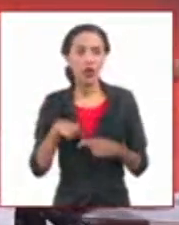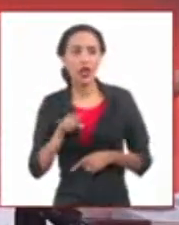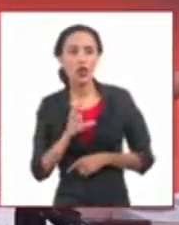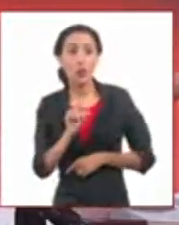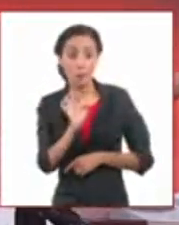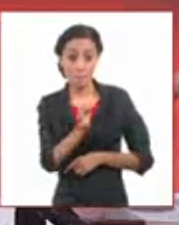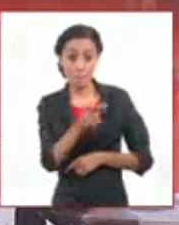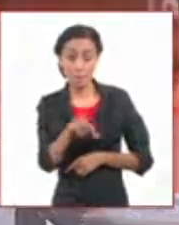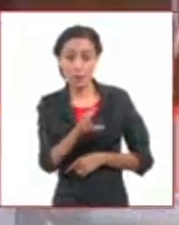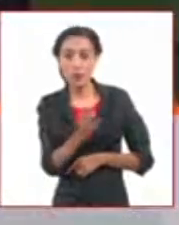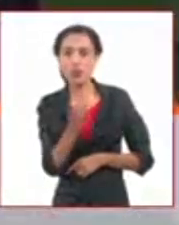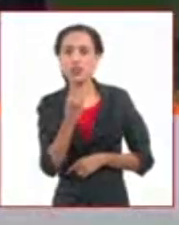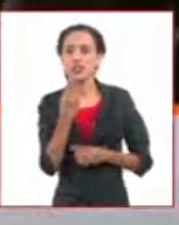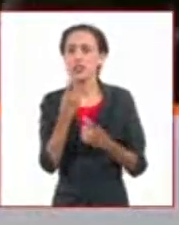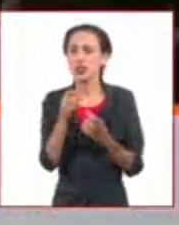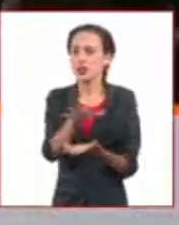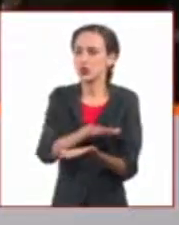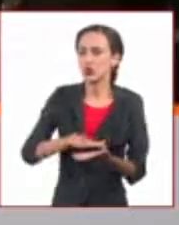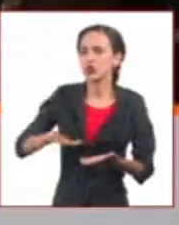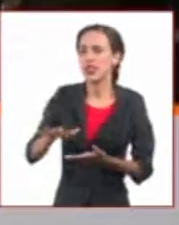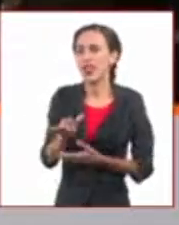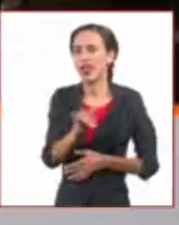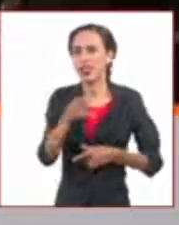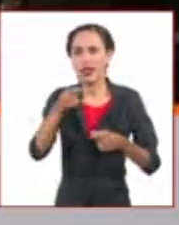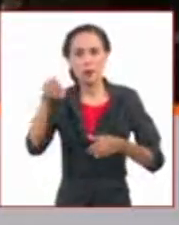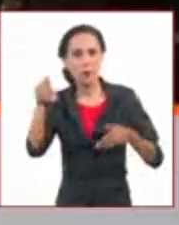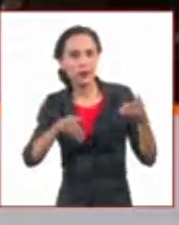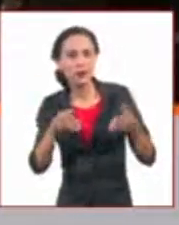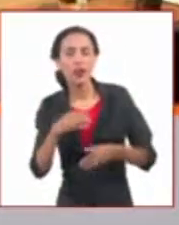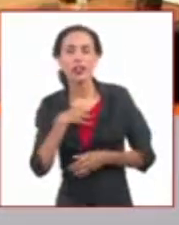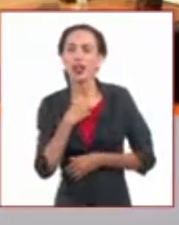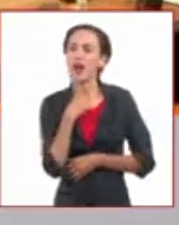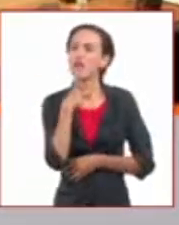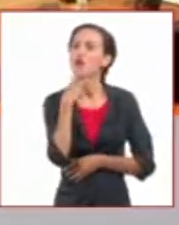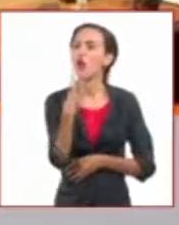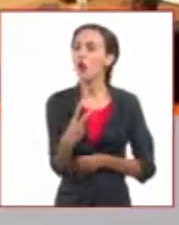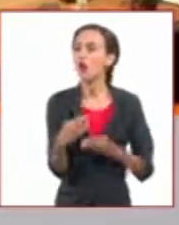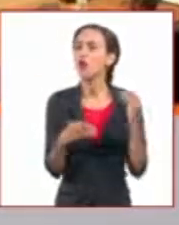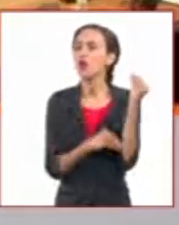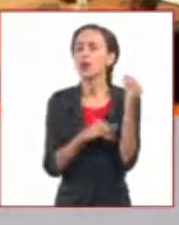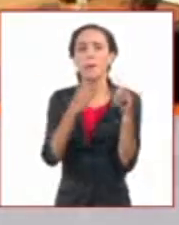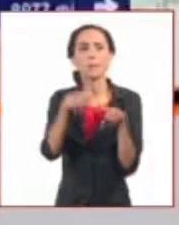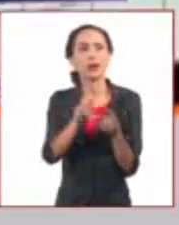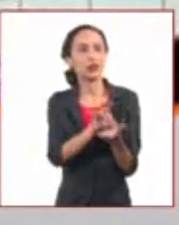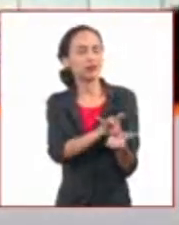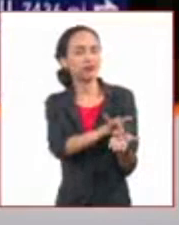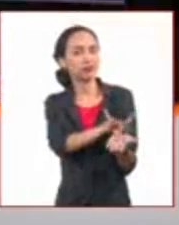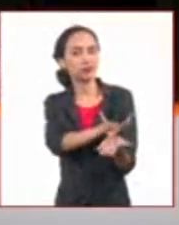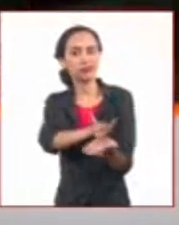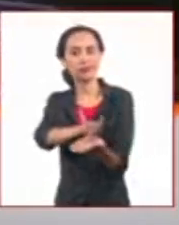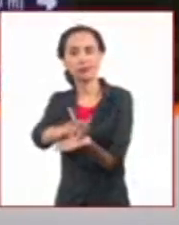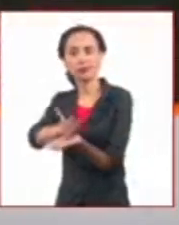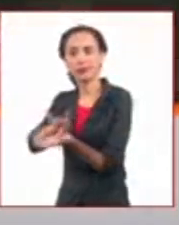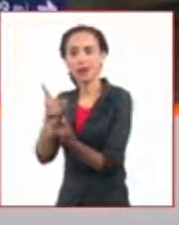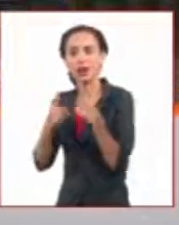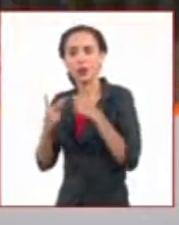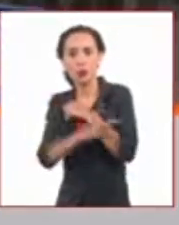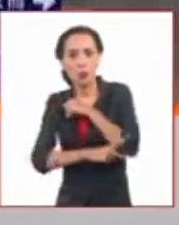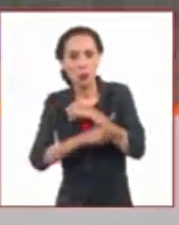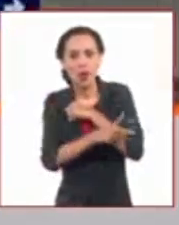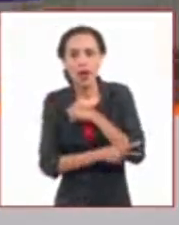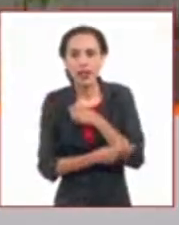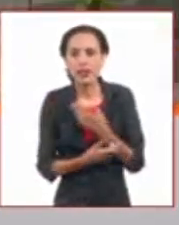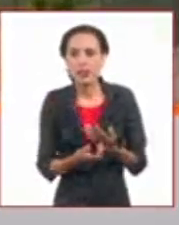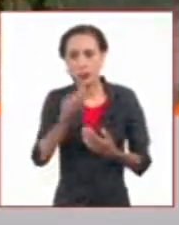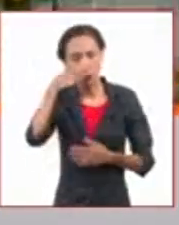de una sociedad civil que esté presente que tenga voz que tenga fuerza pero dejan fuera y excluyen a la sociedad civil cubana